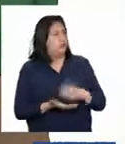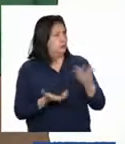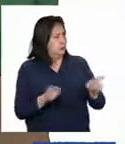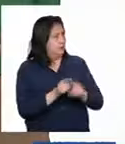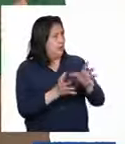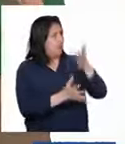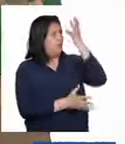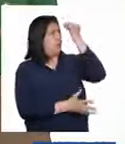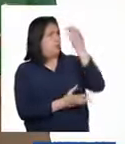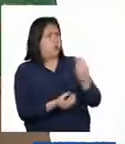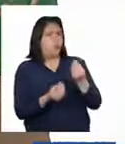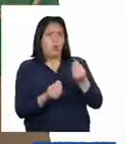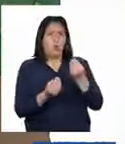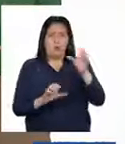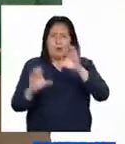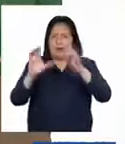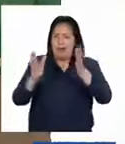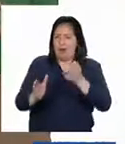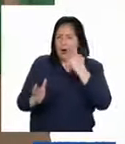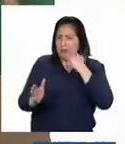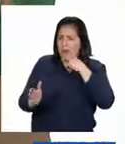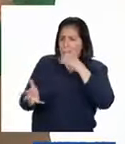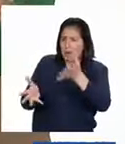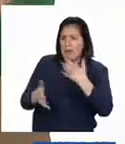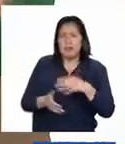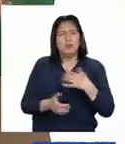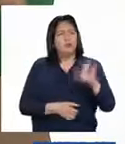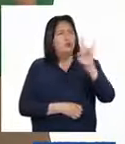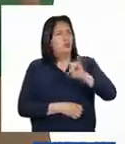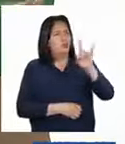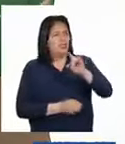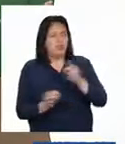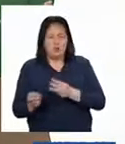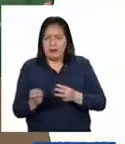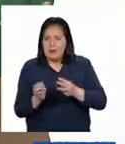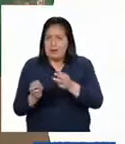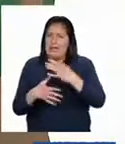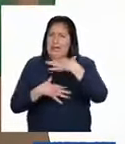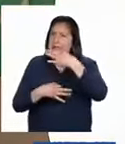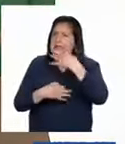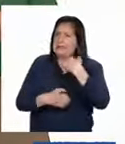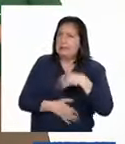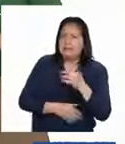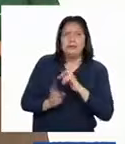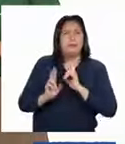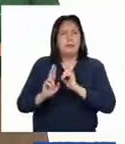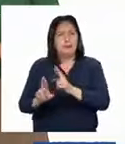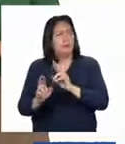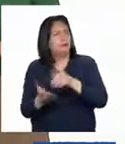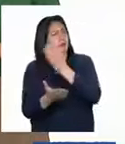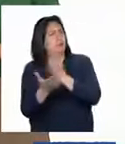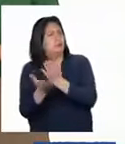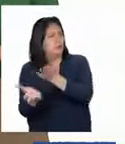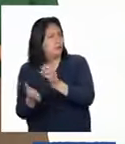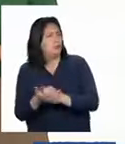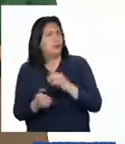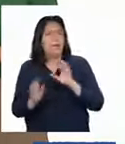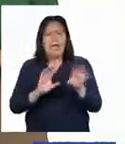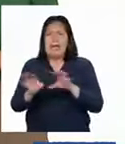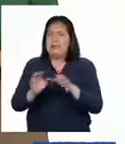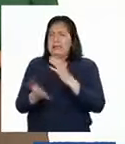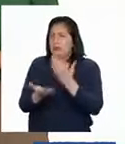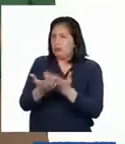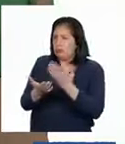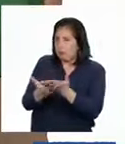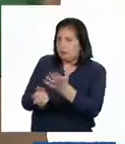Además hemos aprendido cómo las científicas y científicos utilizan un método muy interesante para resolver sus problemas y realizar